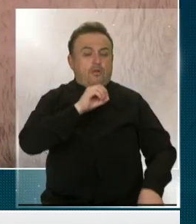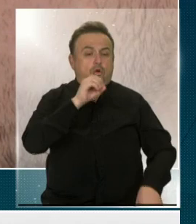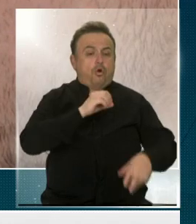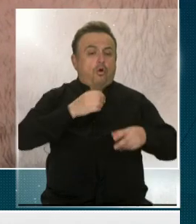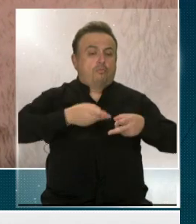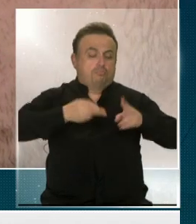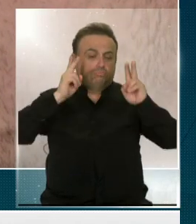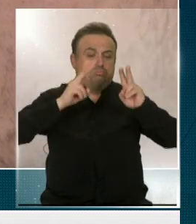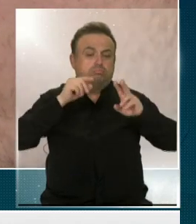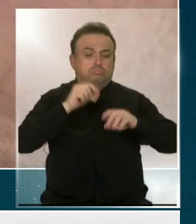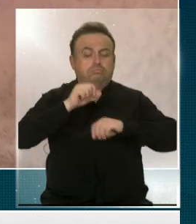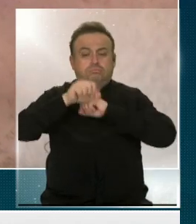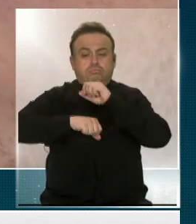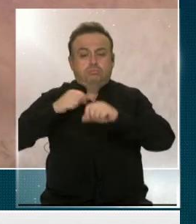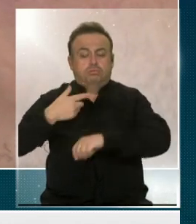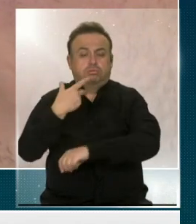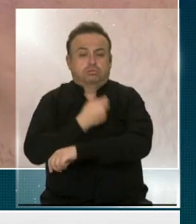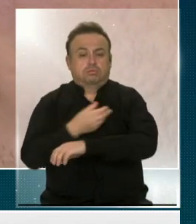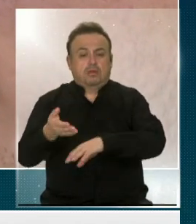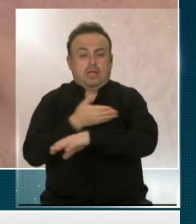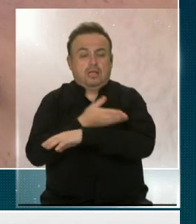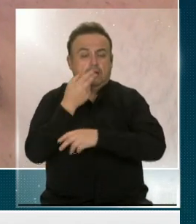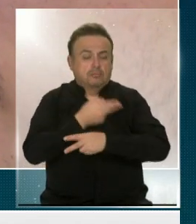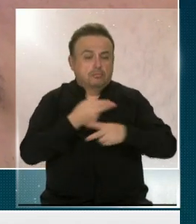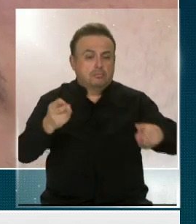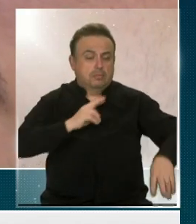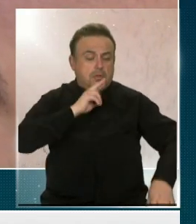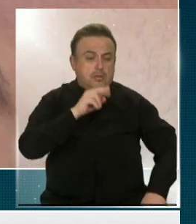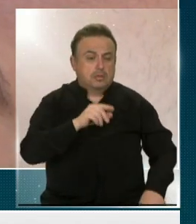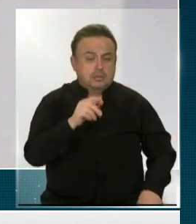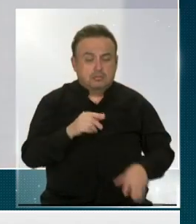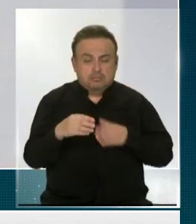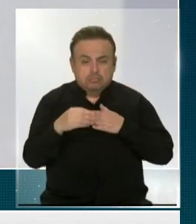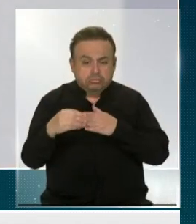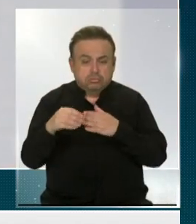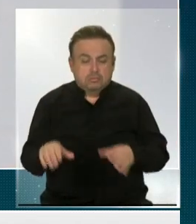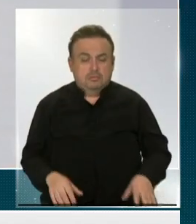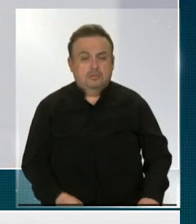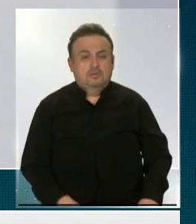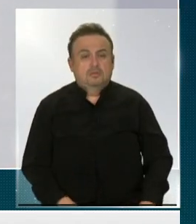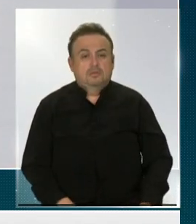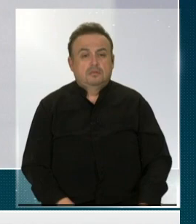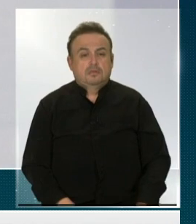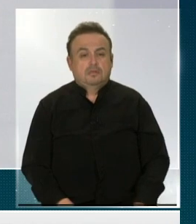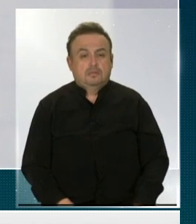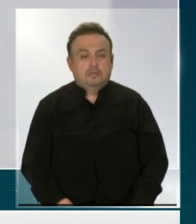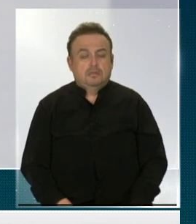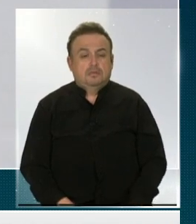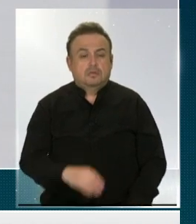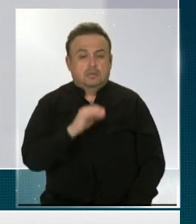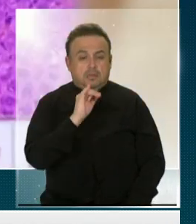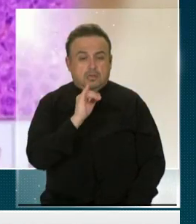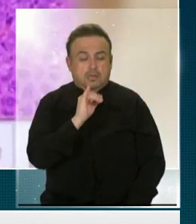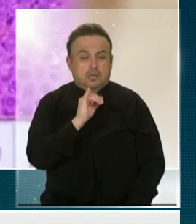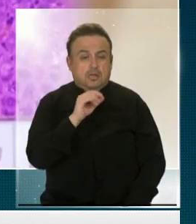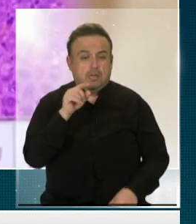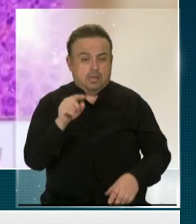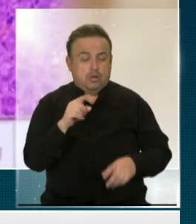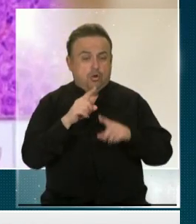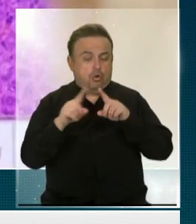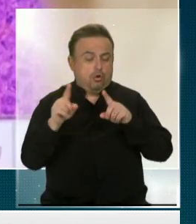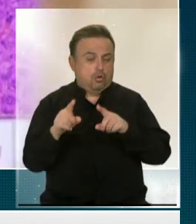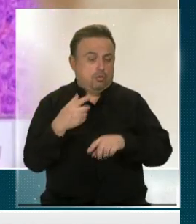puede eventualmente aprobar esta vacuna antes de que se conozcan los resultados de ese seguimiento si así como está como con otras vacunas